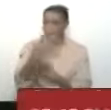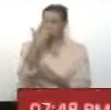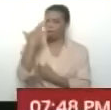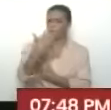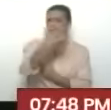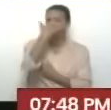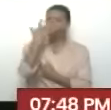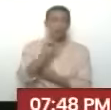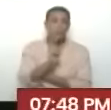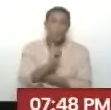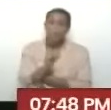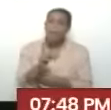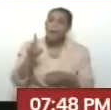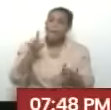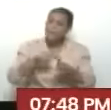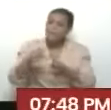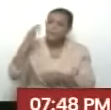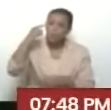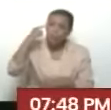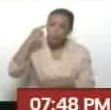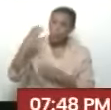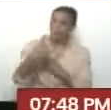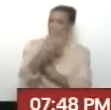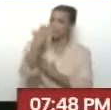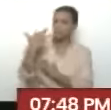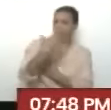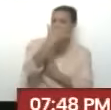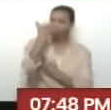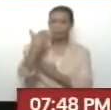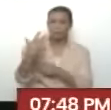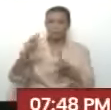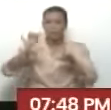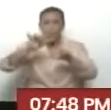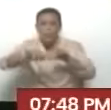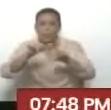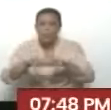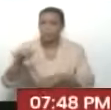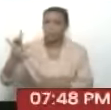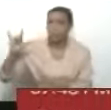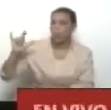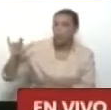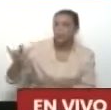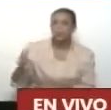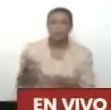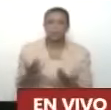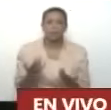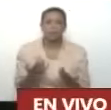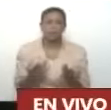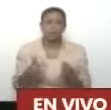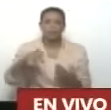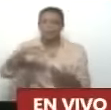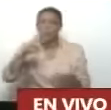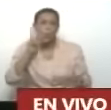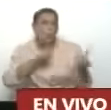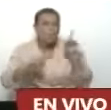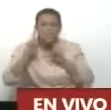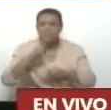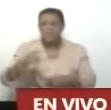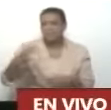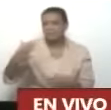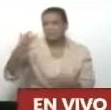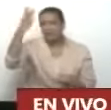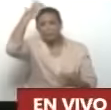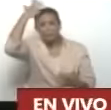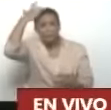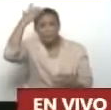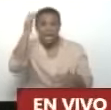Sí. O sea, con pensamiento crítico, no dejarse manipular por nadie en redes sociales. Sí, con fake news, con mentiras. En